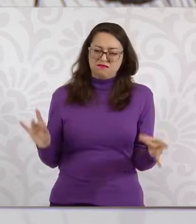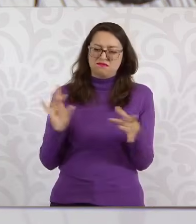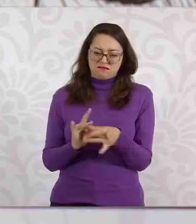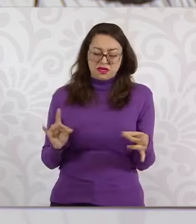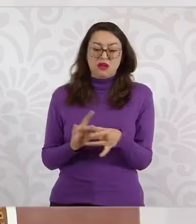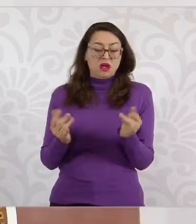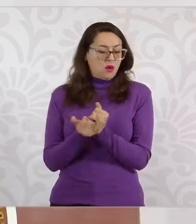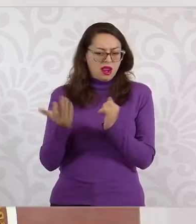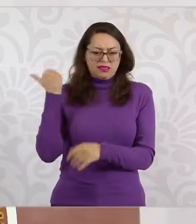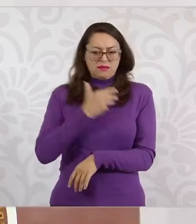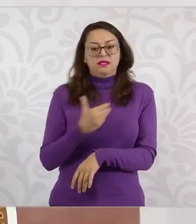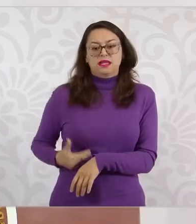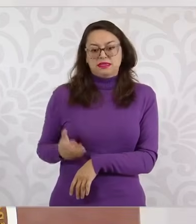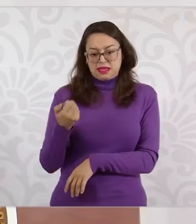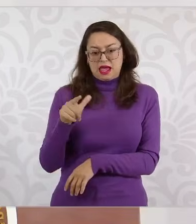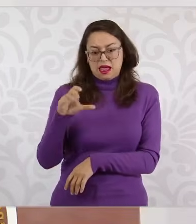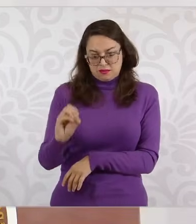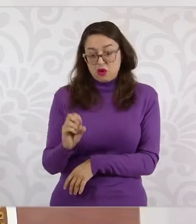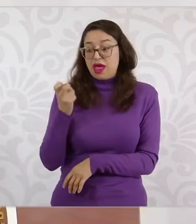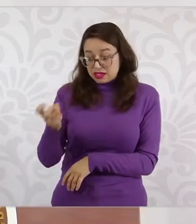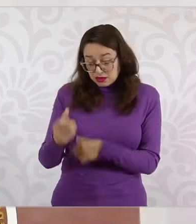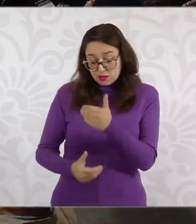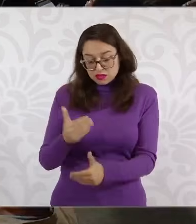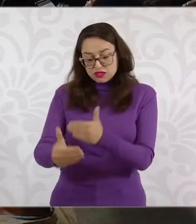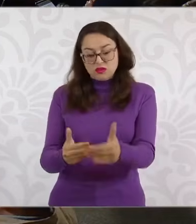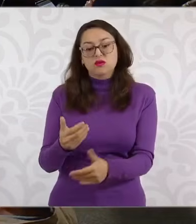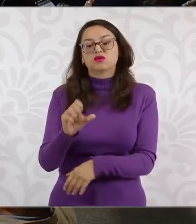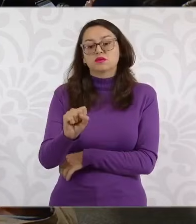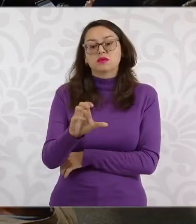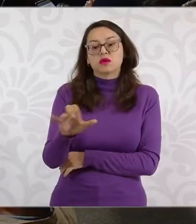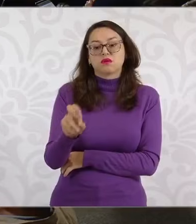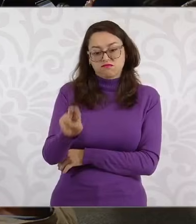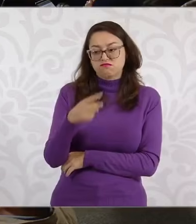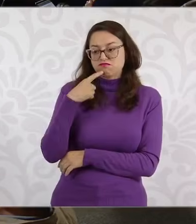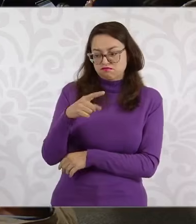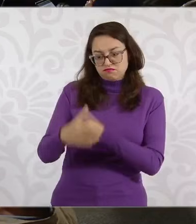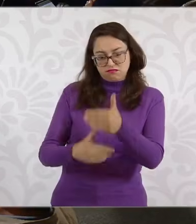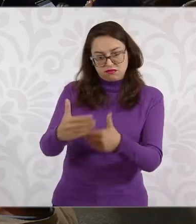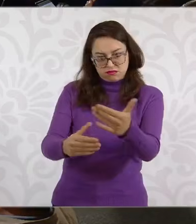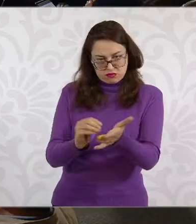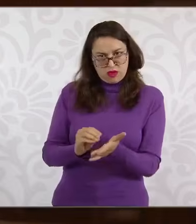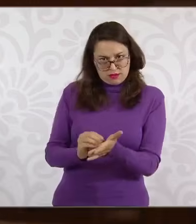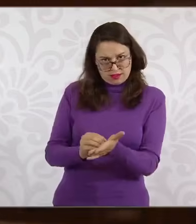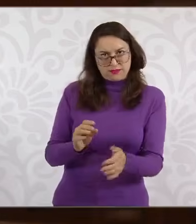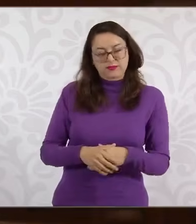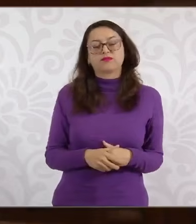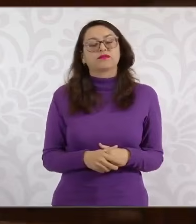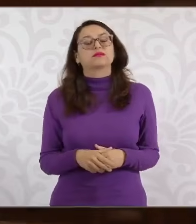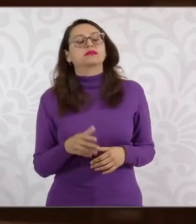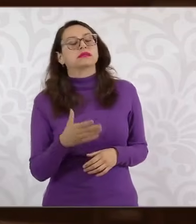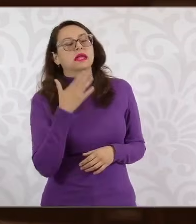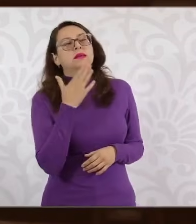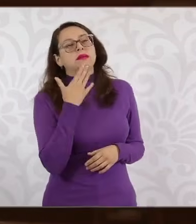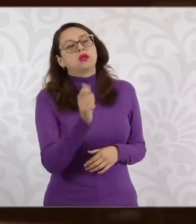el presidente López Obrador. Ese proceso está en la Corte. Sí, bien, Presidenta, en otro tema, sí. Preguntarle también la razón